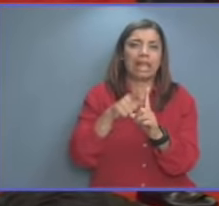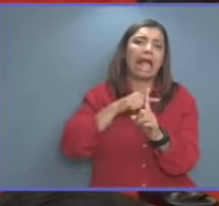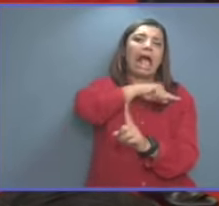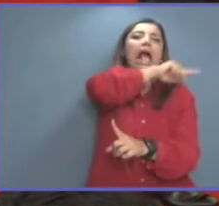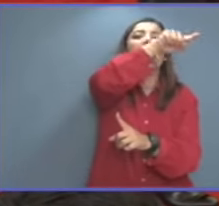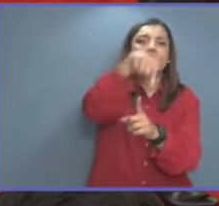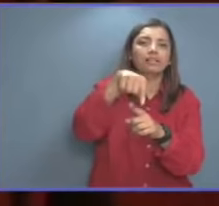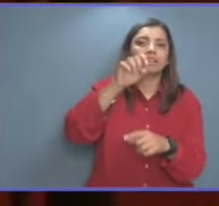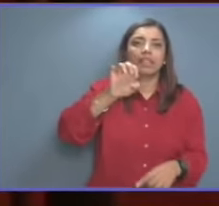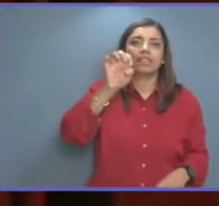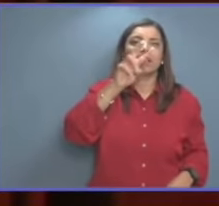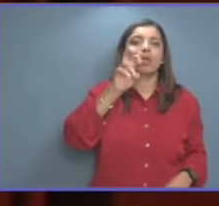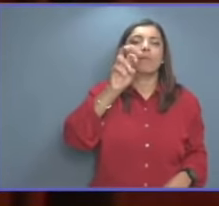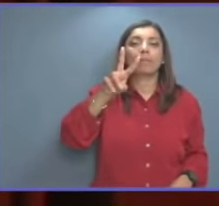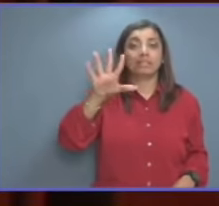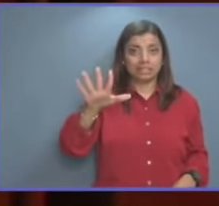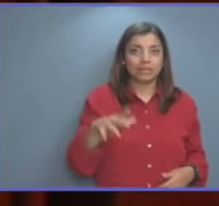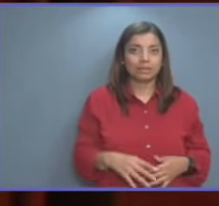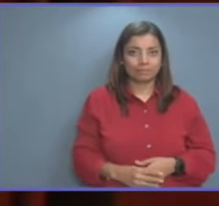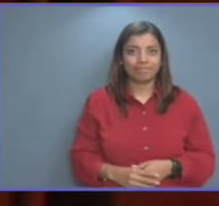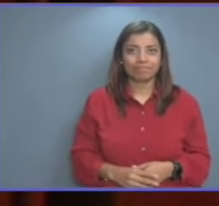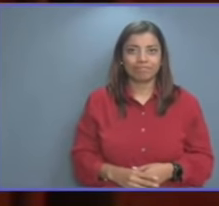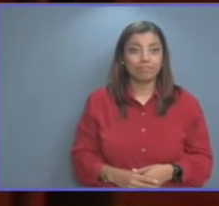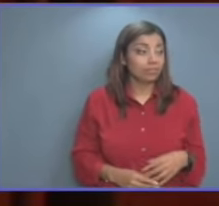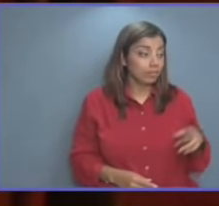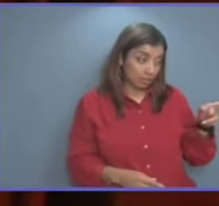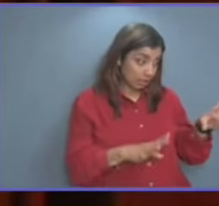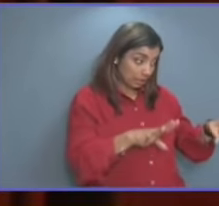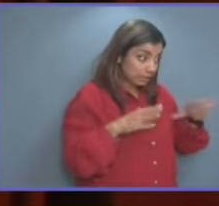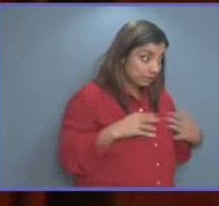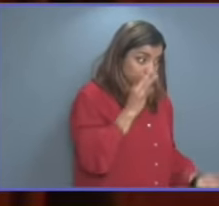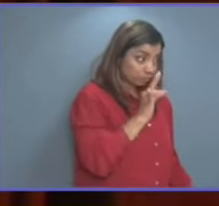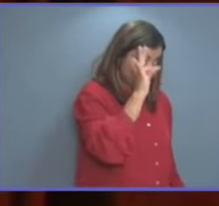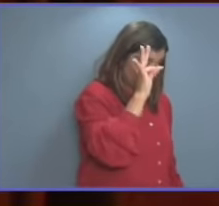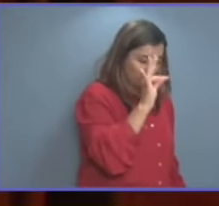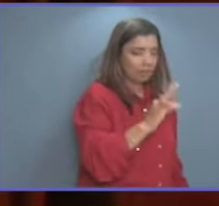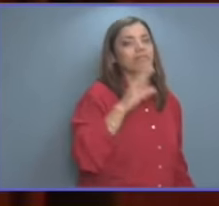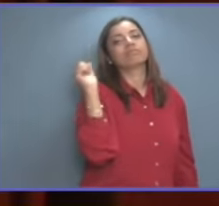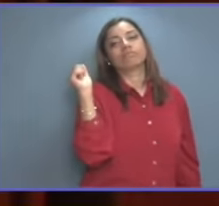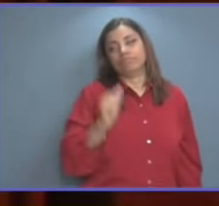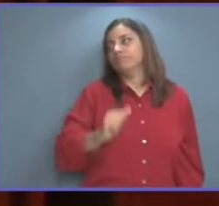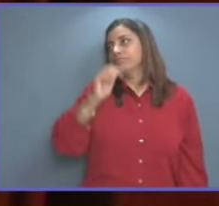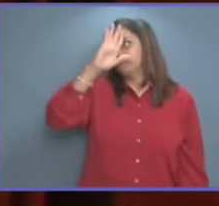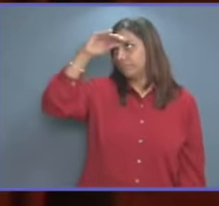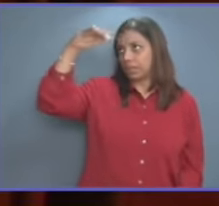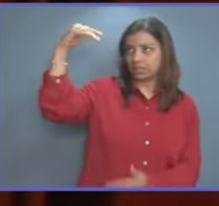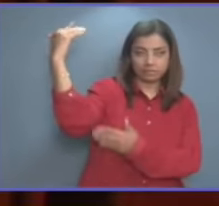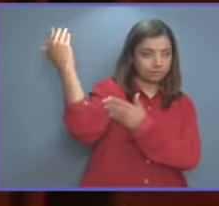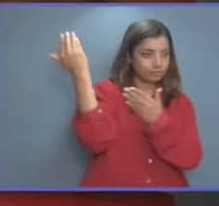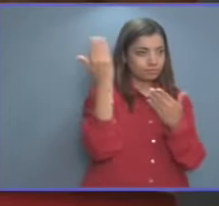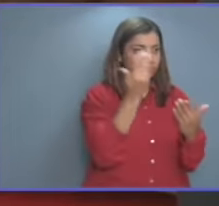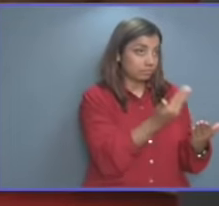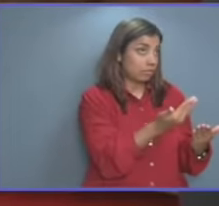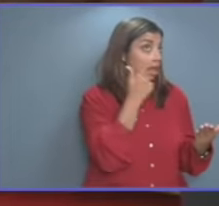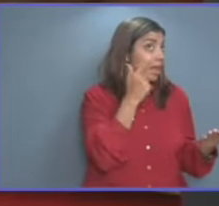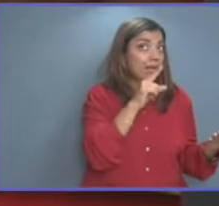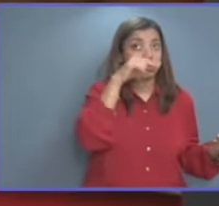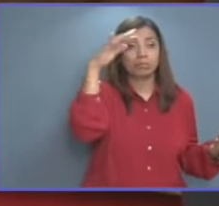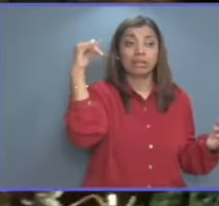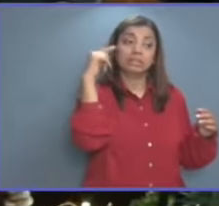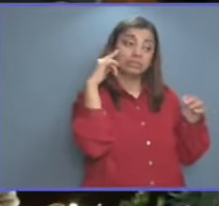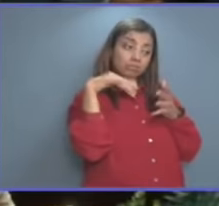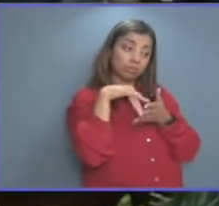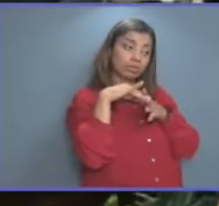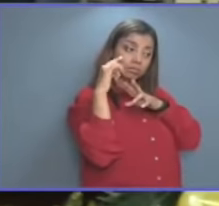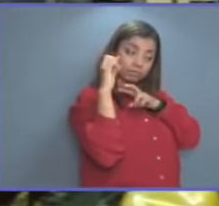2025 si así lo hiciera que la patria lo premió y sino que ella lo demande